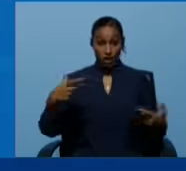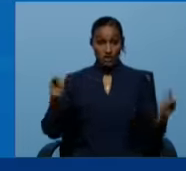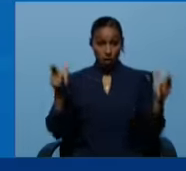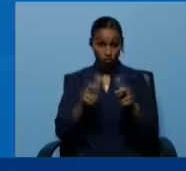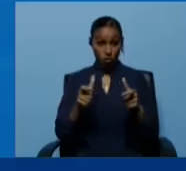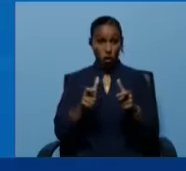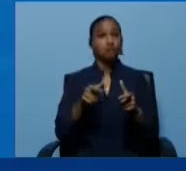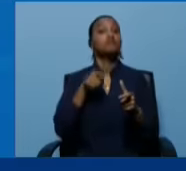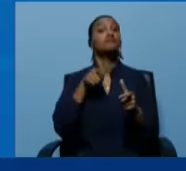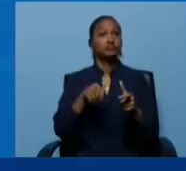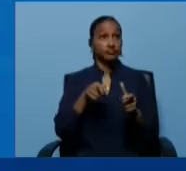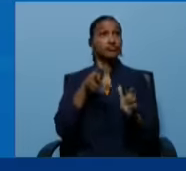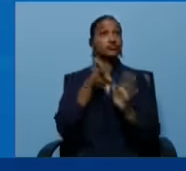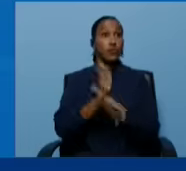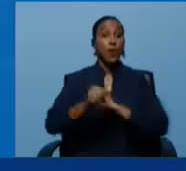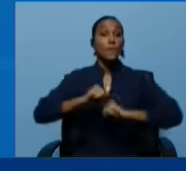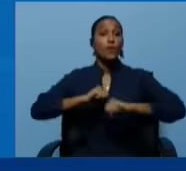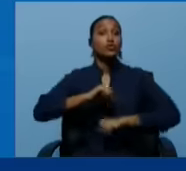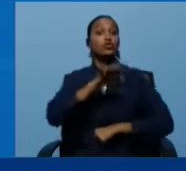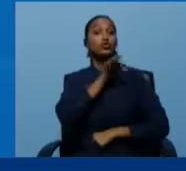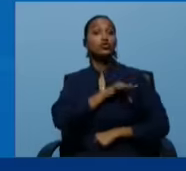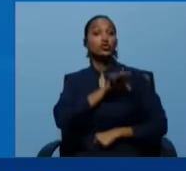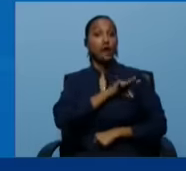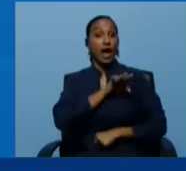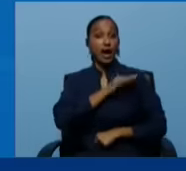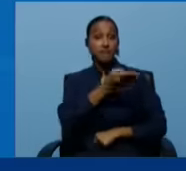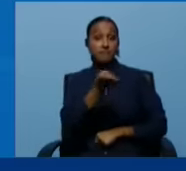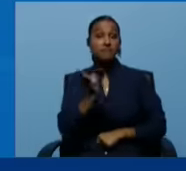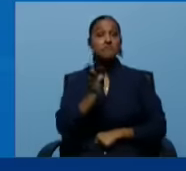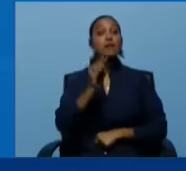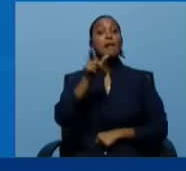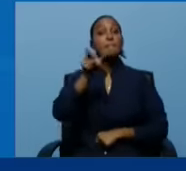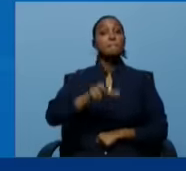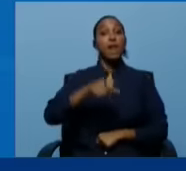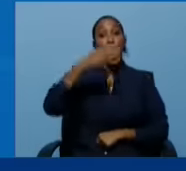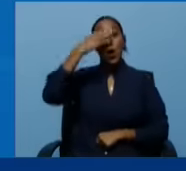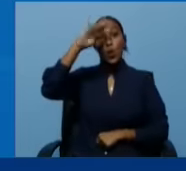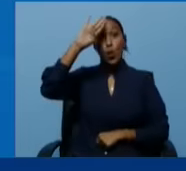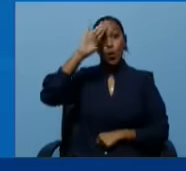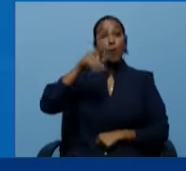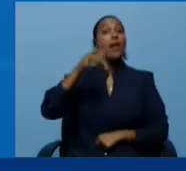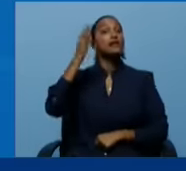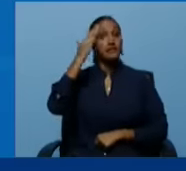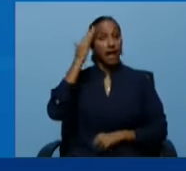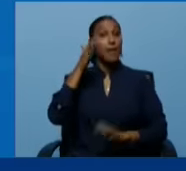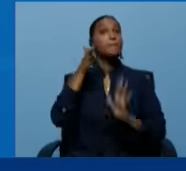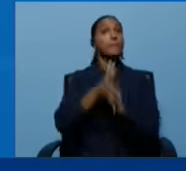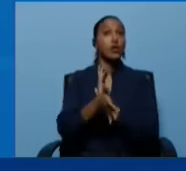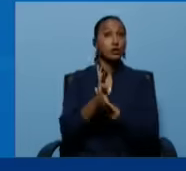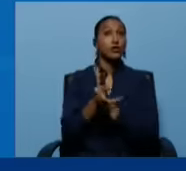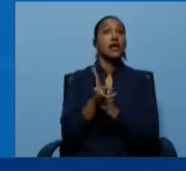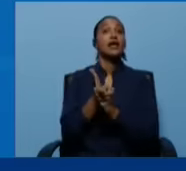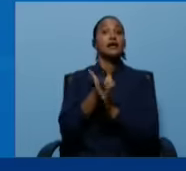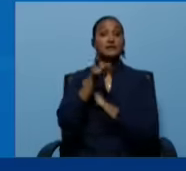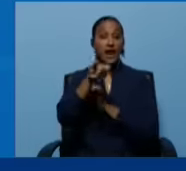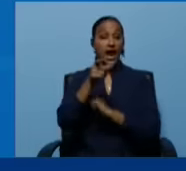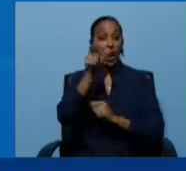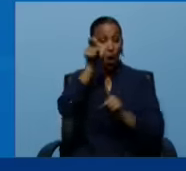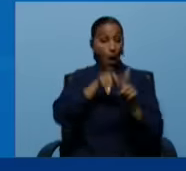Hernández, que conoce muy bien todo lo que yo estoy diciendo, porque estuvo en las cárceles de Imperio, aislado,